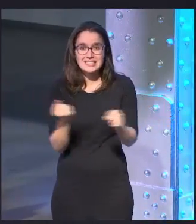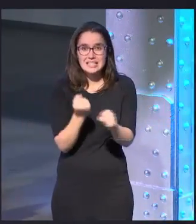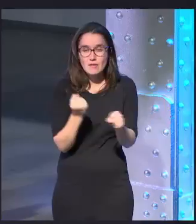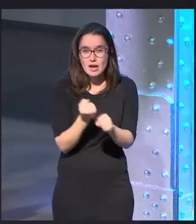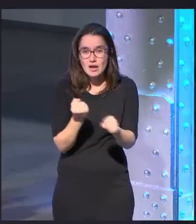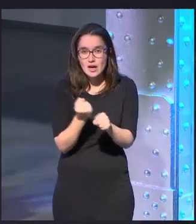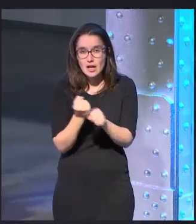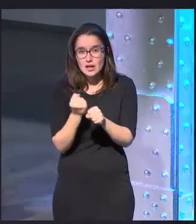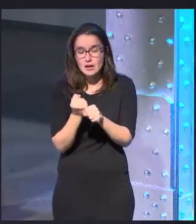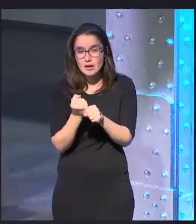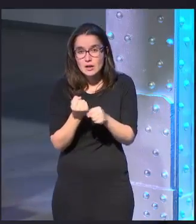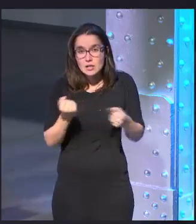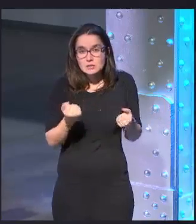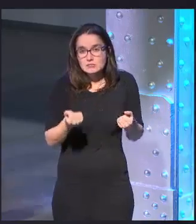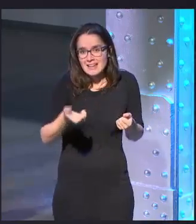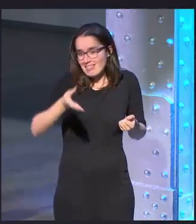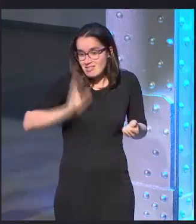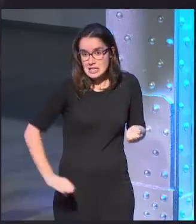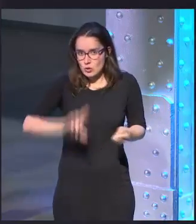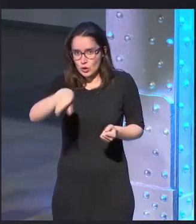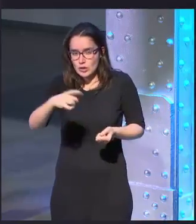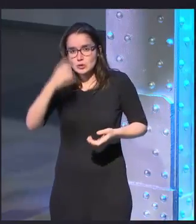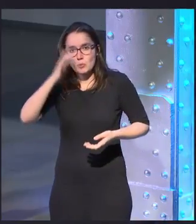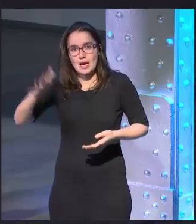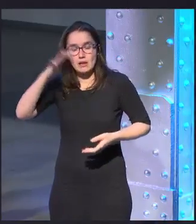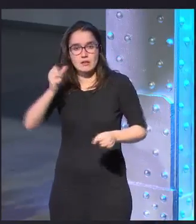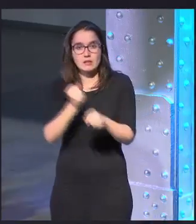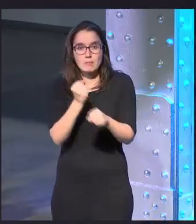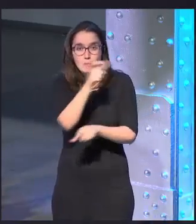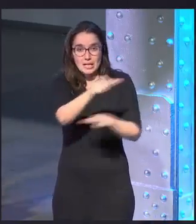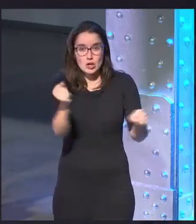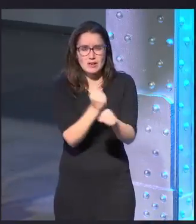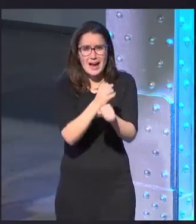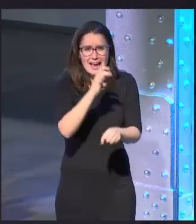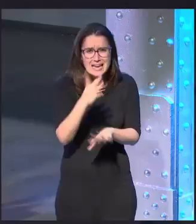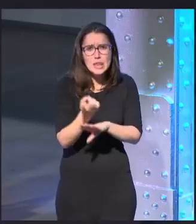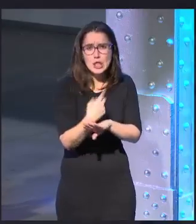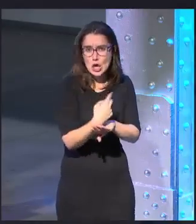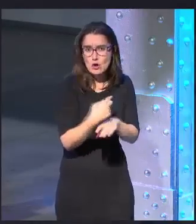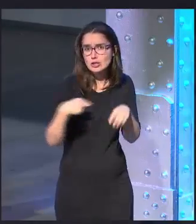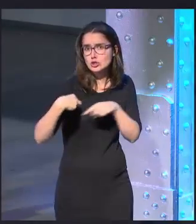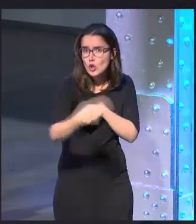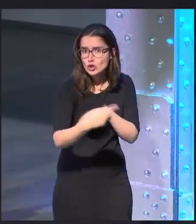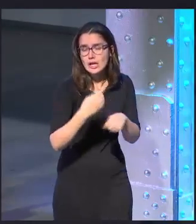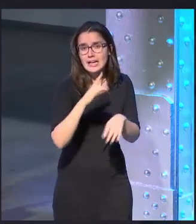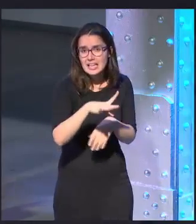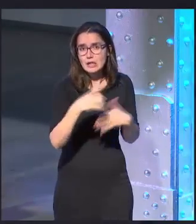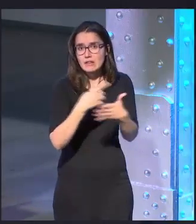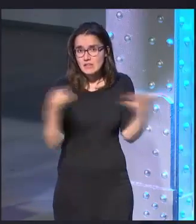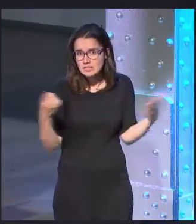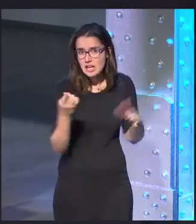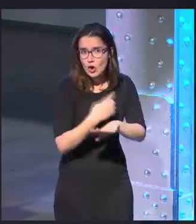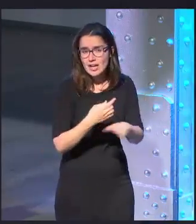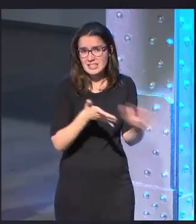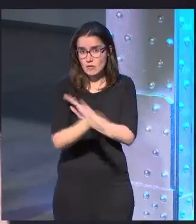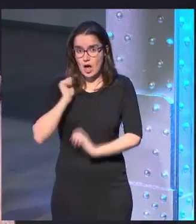trabajar per se no da dinero, ¿no? Porque imagínate la gente que echa 15 horas, que hay muchos españoles que trabajan 15 y 16 serían ricos. No lo